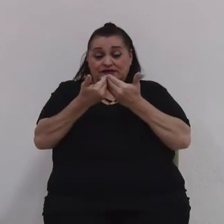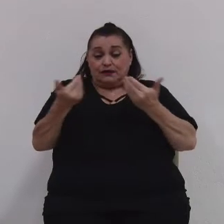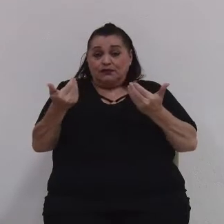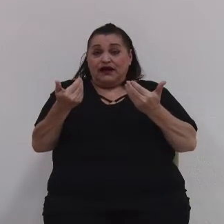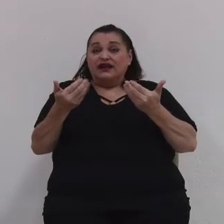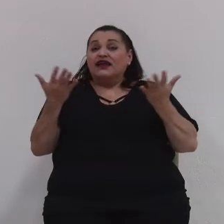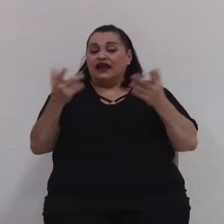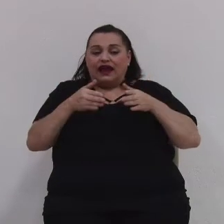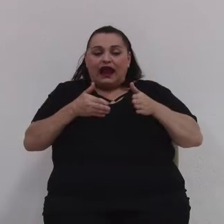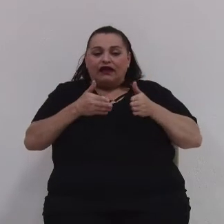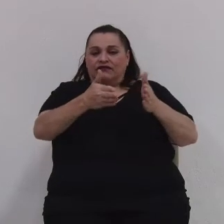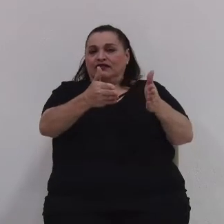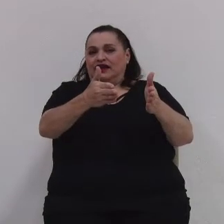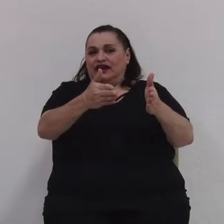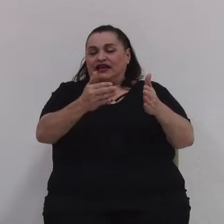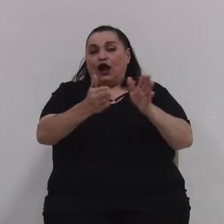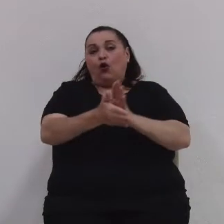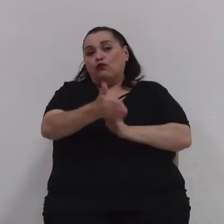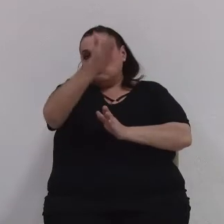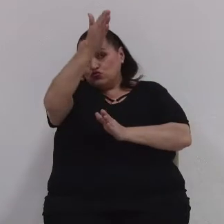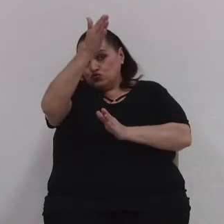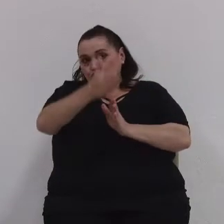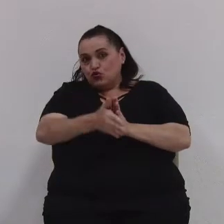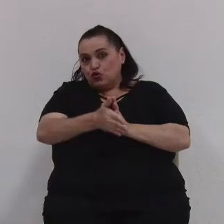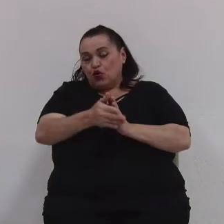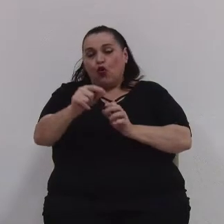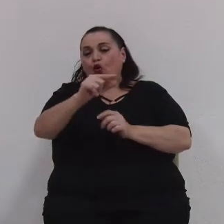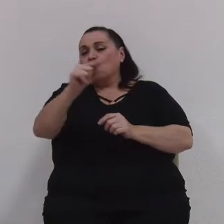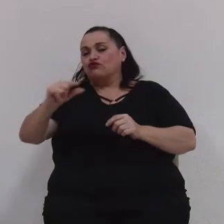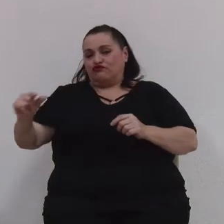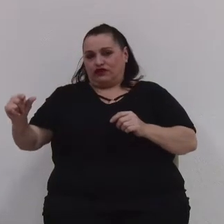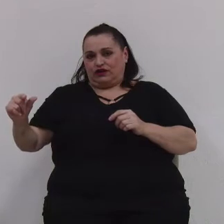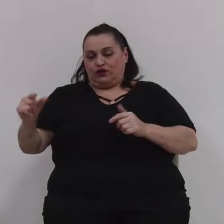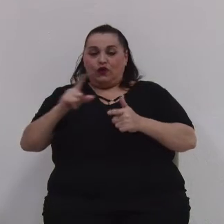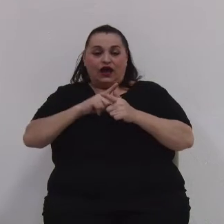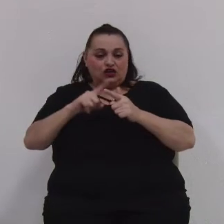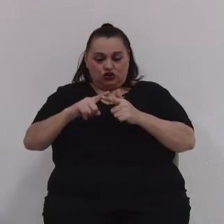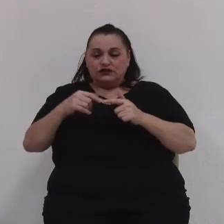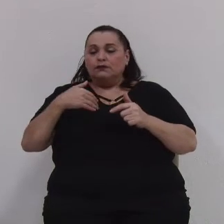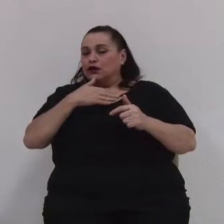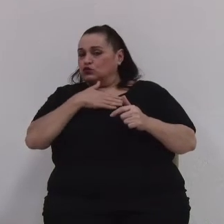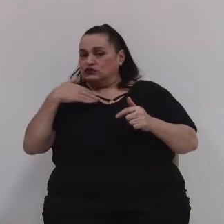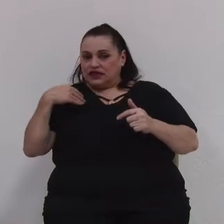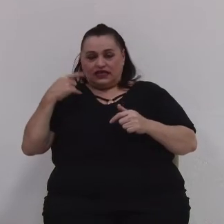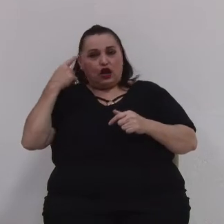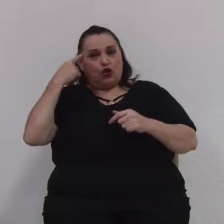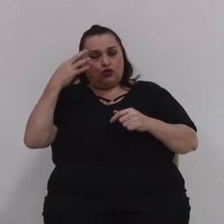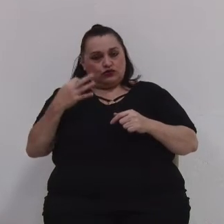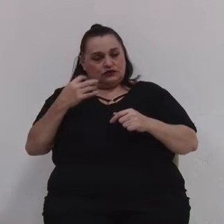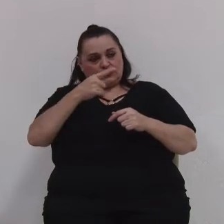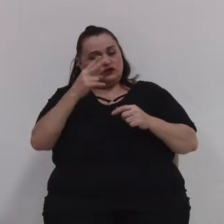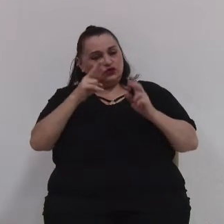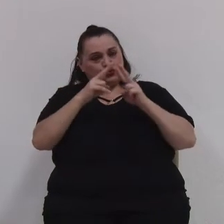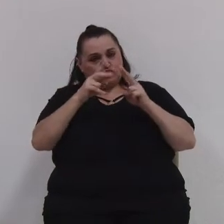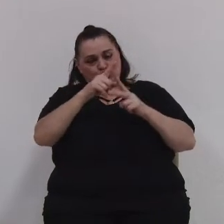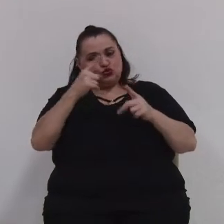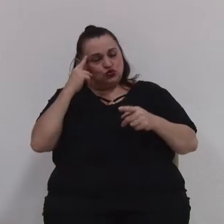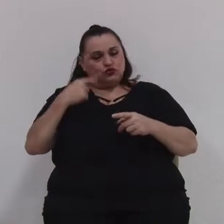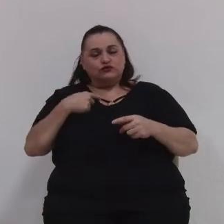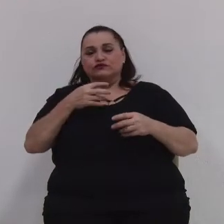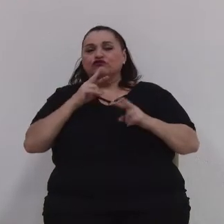una carretera, un muro, un río. Entonces también me gustaría conocer sus impresiones al respecto. Muchas gracias. ¿Quién